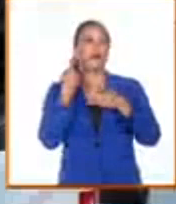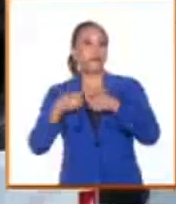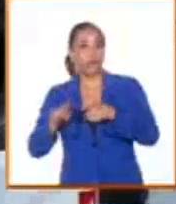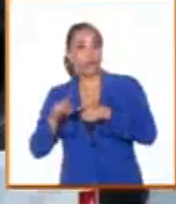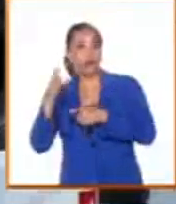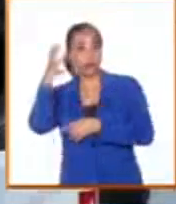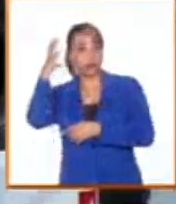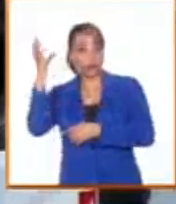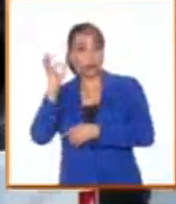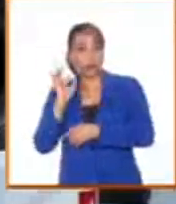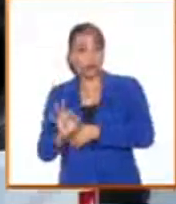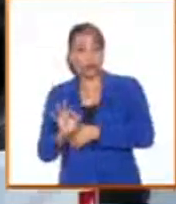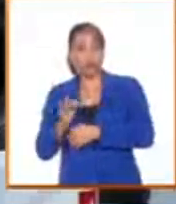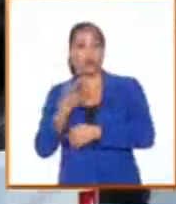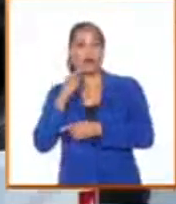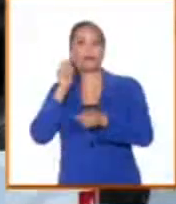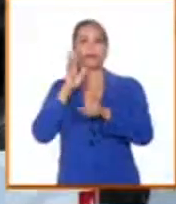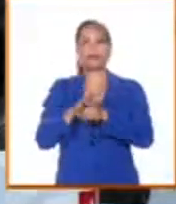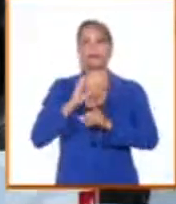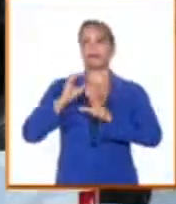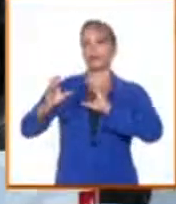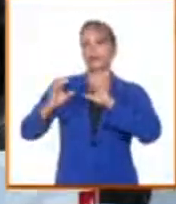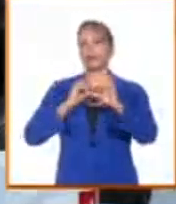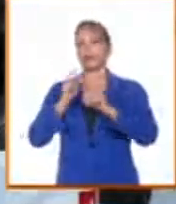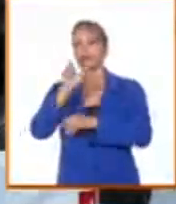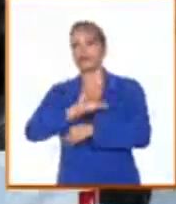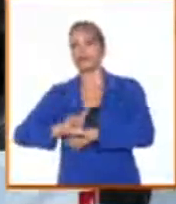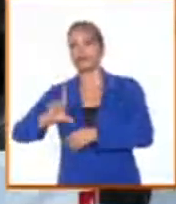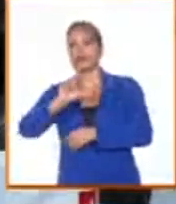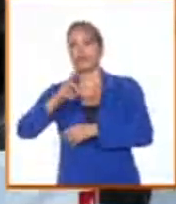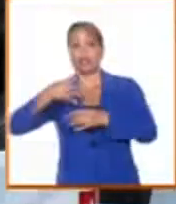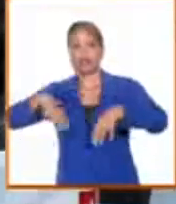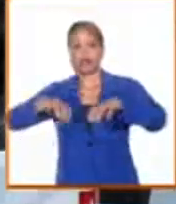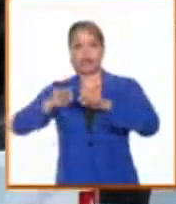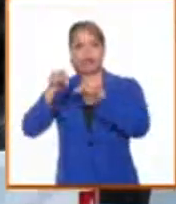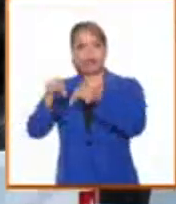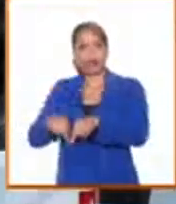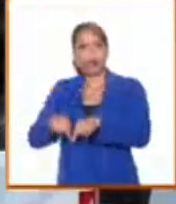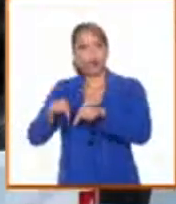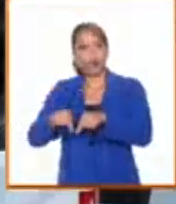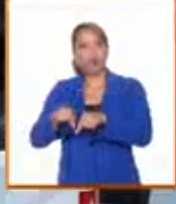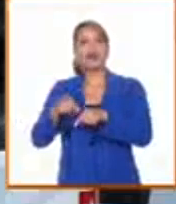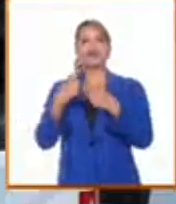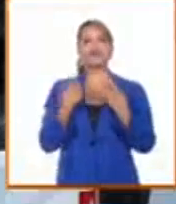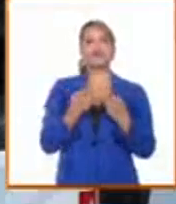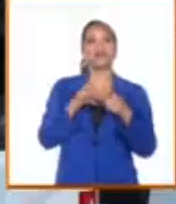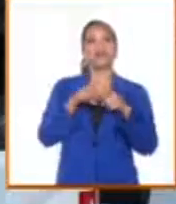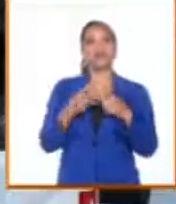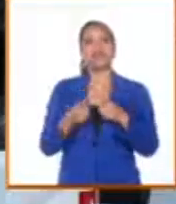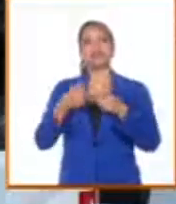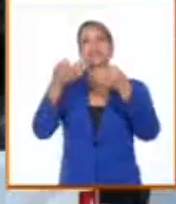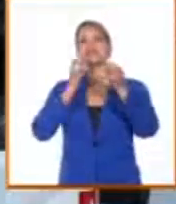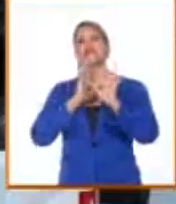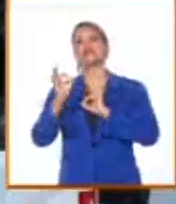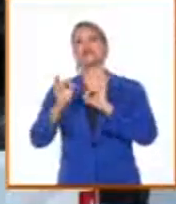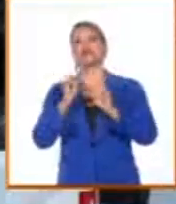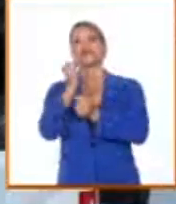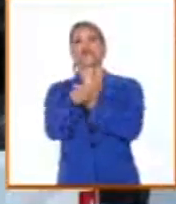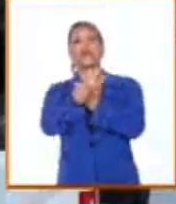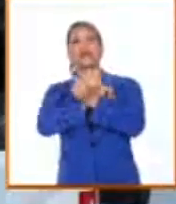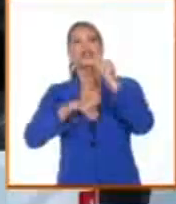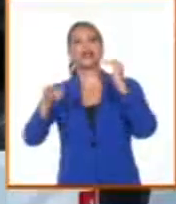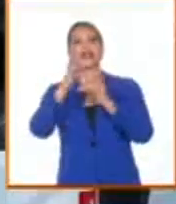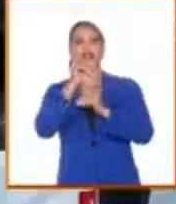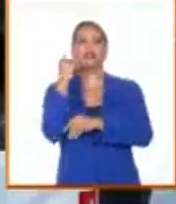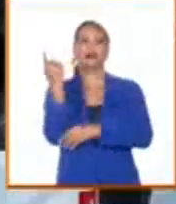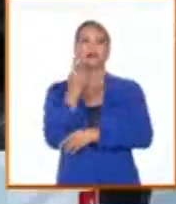a partir de asumir que la comunicación social en las condiciones de hoy también deviene un elemento de seguridad y soberanía nacional,